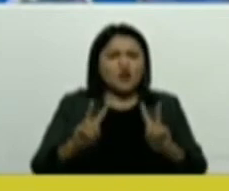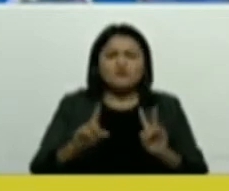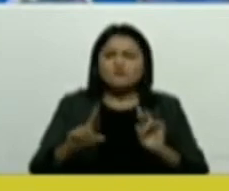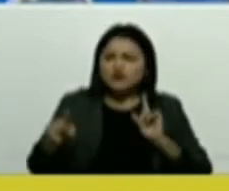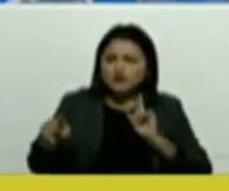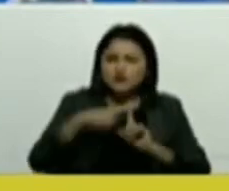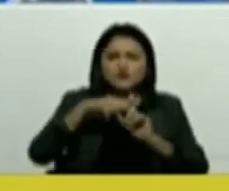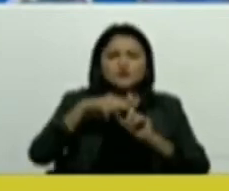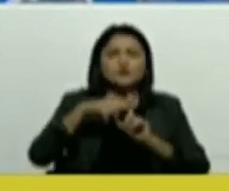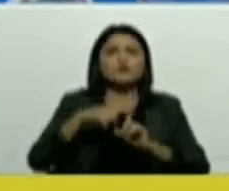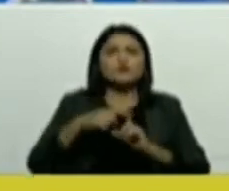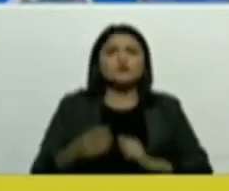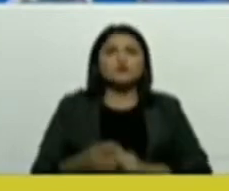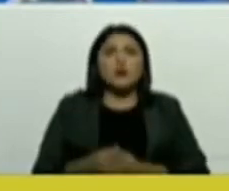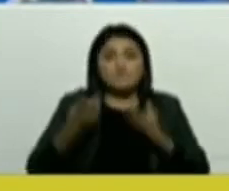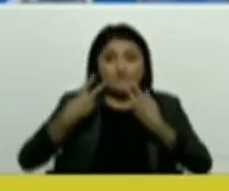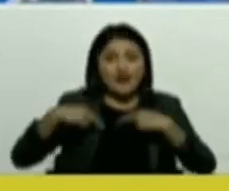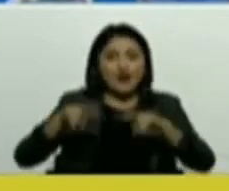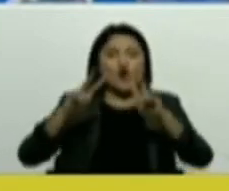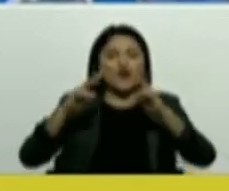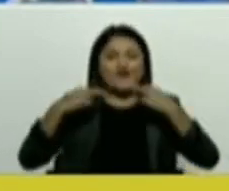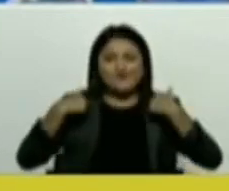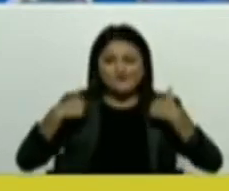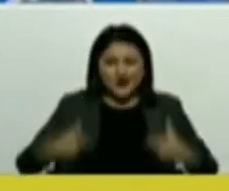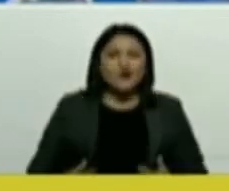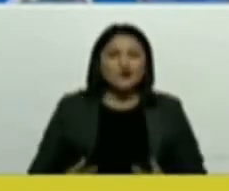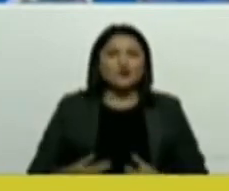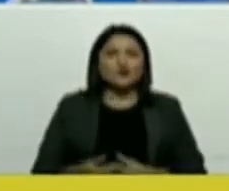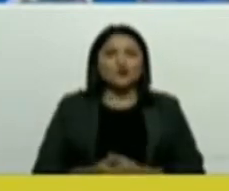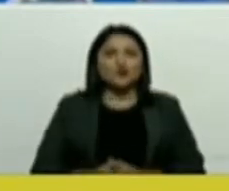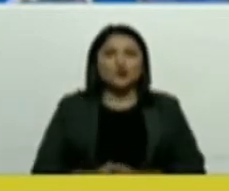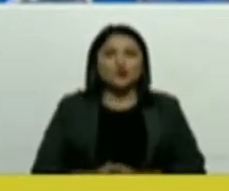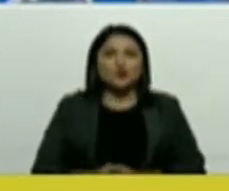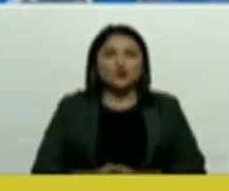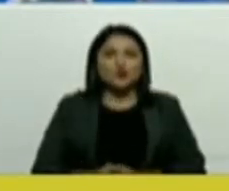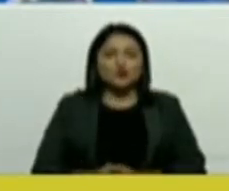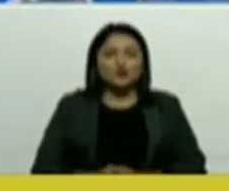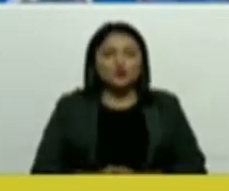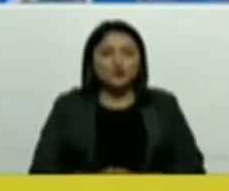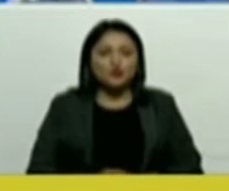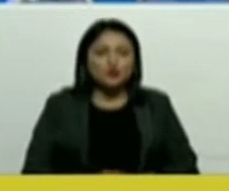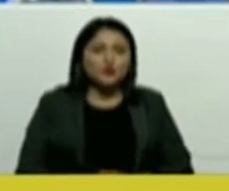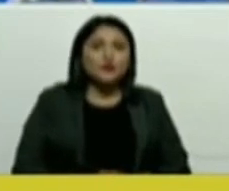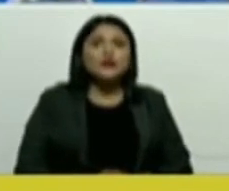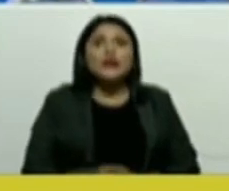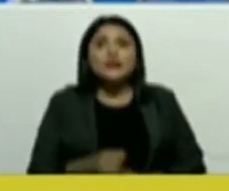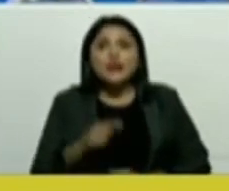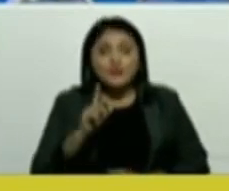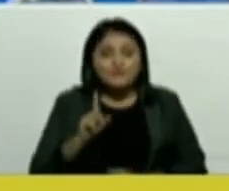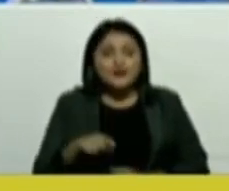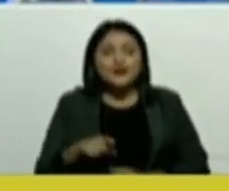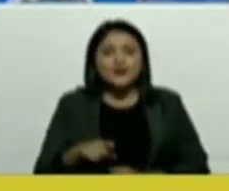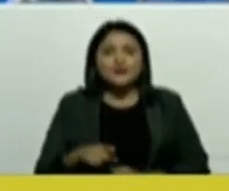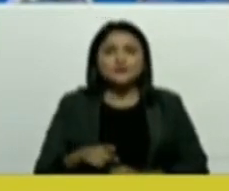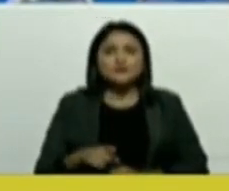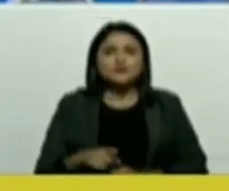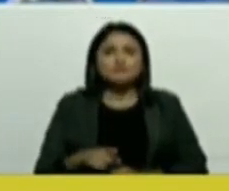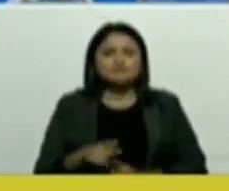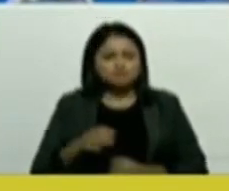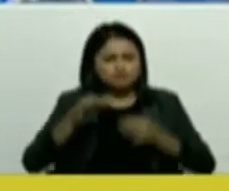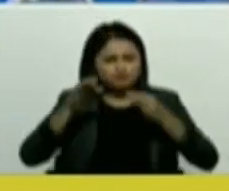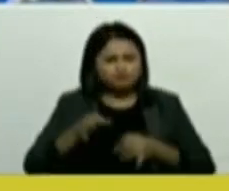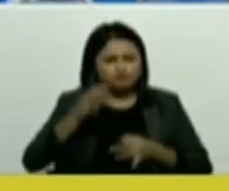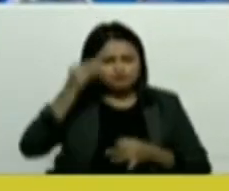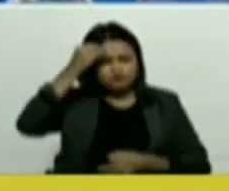buenos valores, of humanity, los valores de la humanidad, and believed, y creía